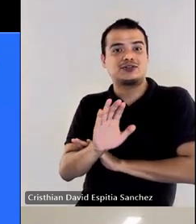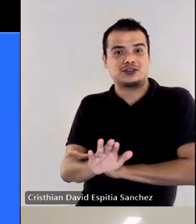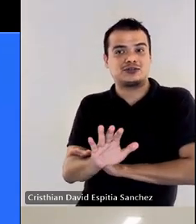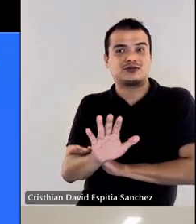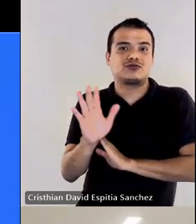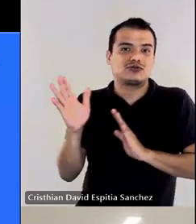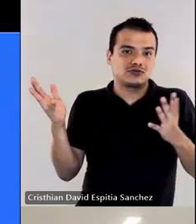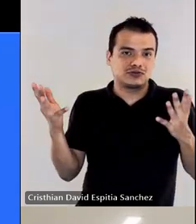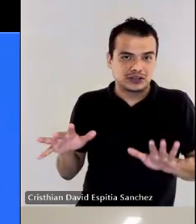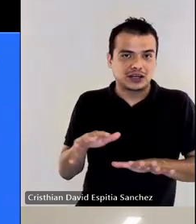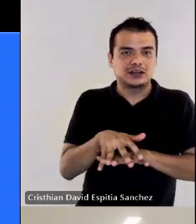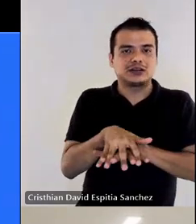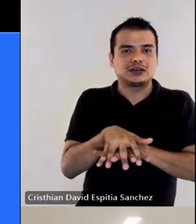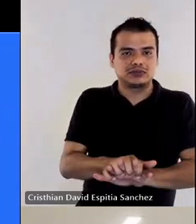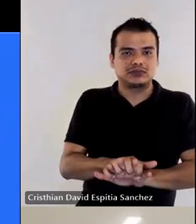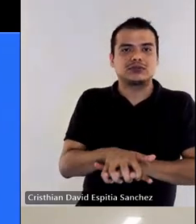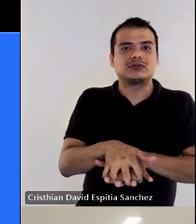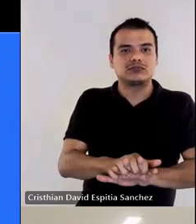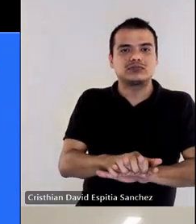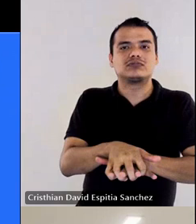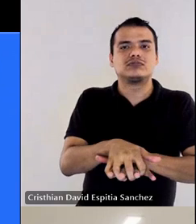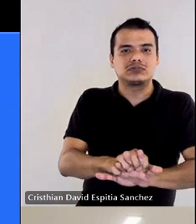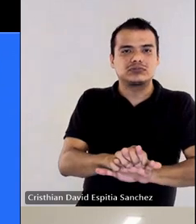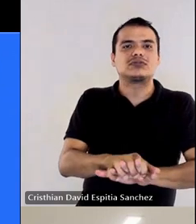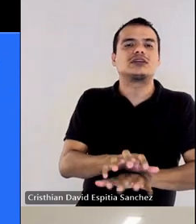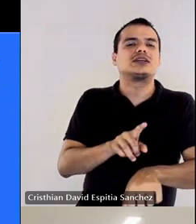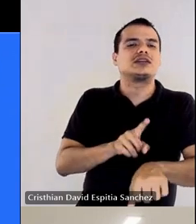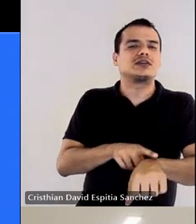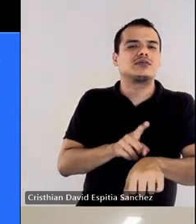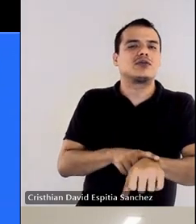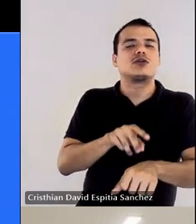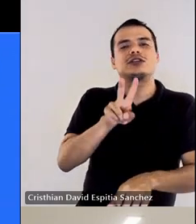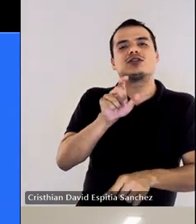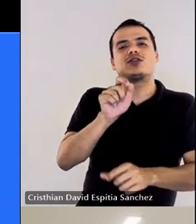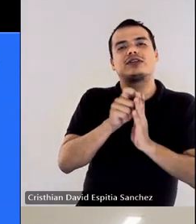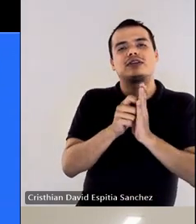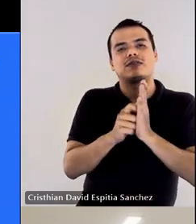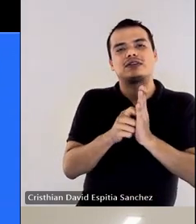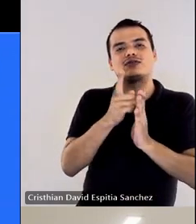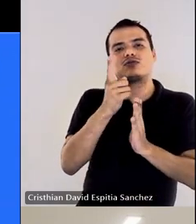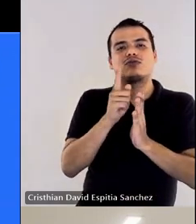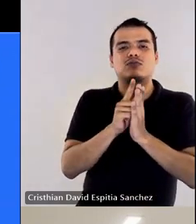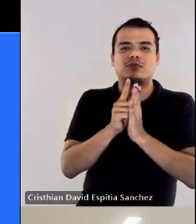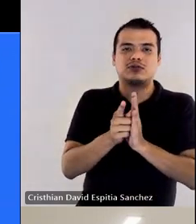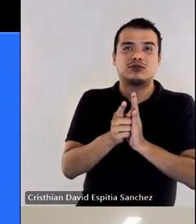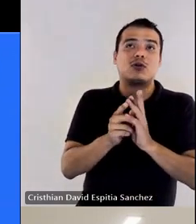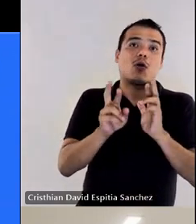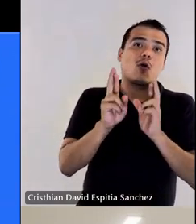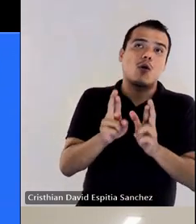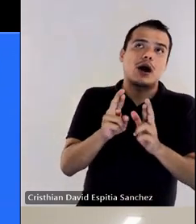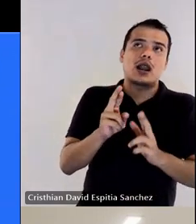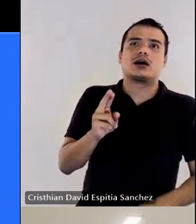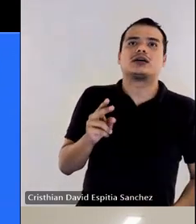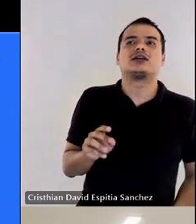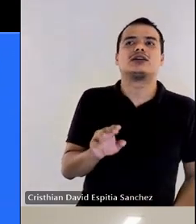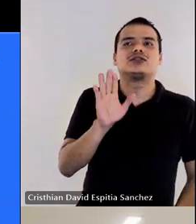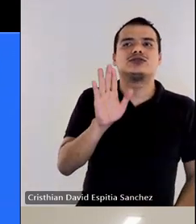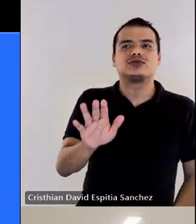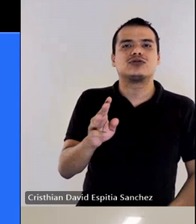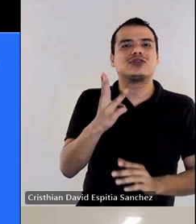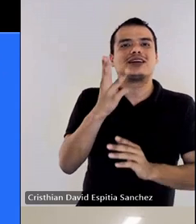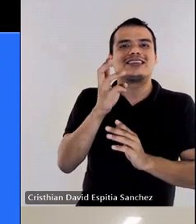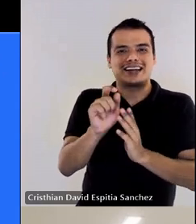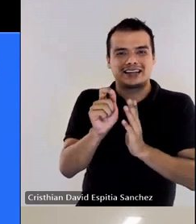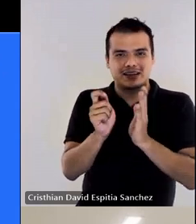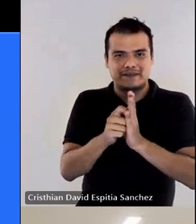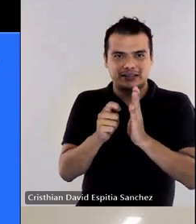hundir. Eso tenemos que hacerlo de forma continua, por lo menos se espera que se haga 30 veces, se haga el compañero que